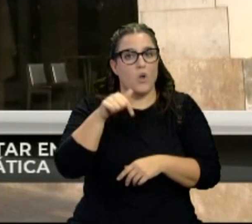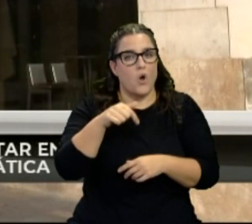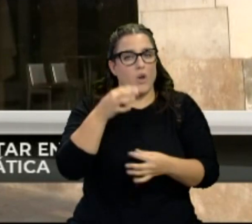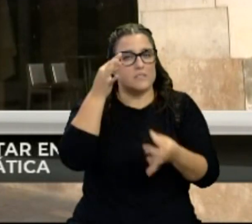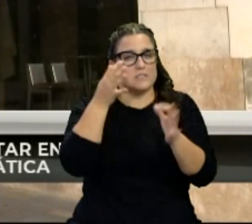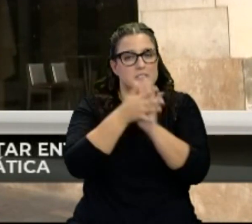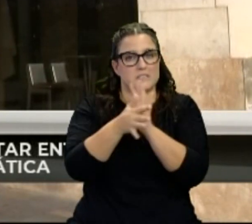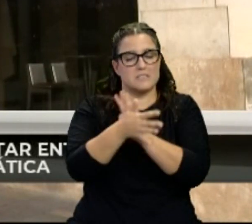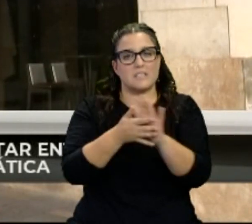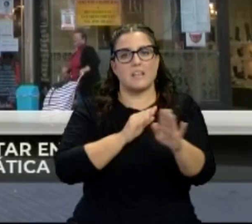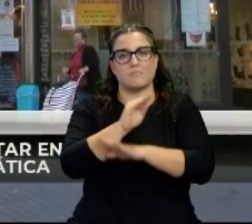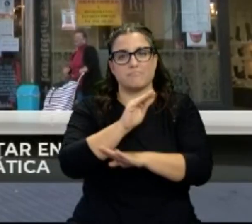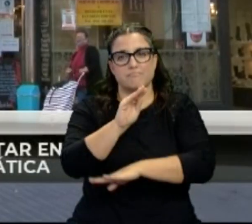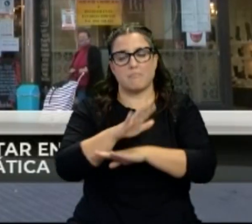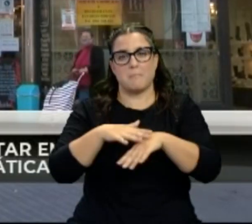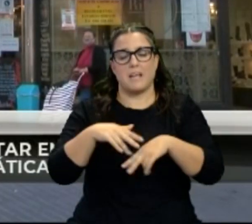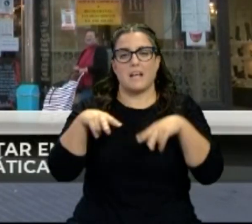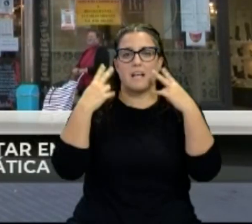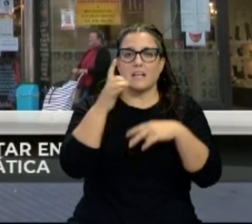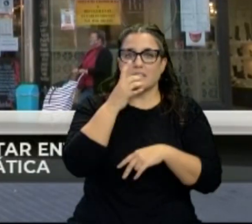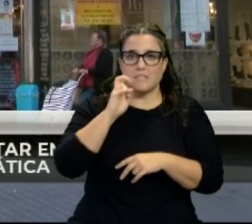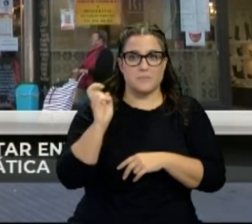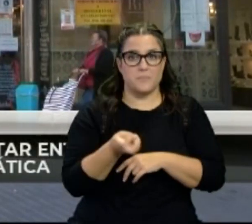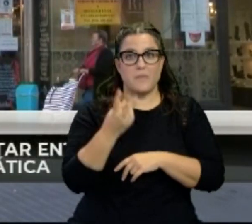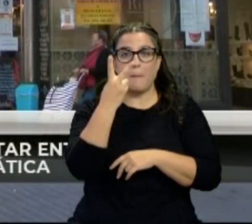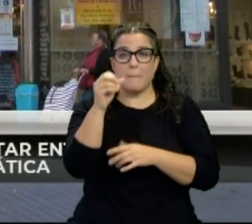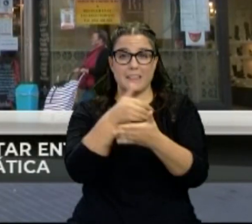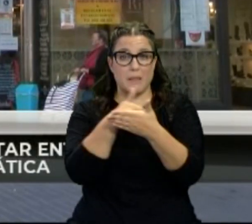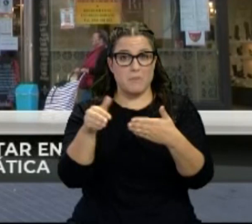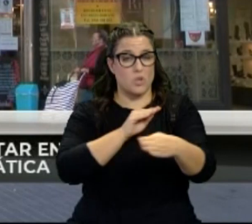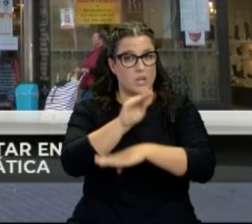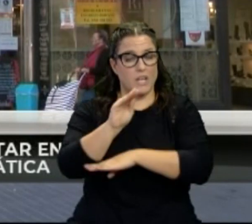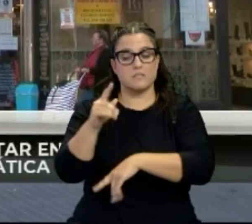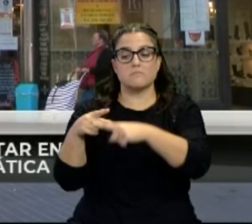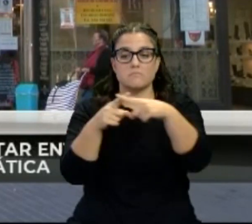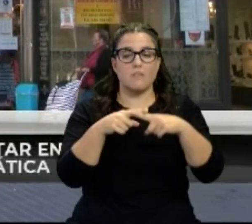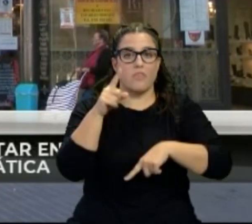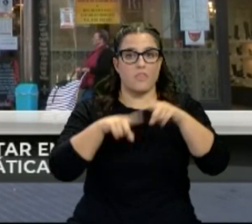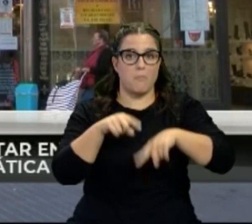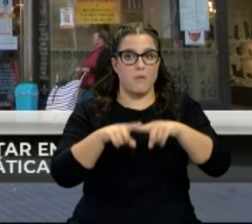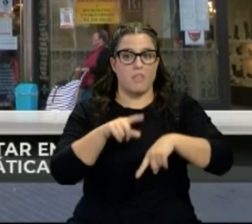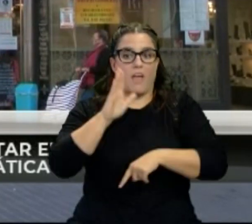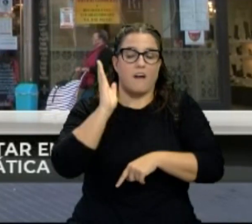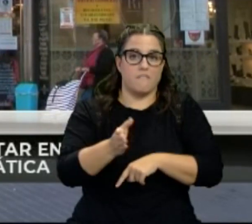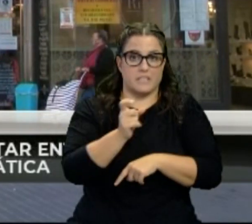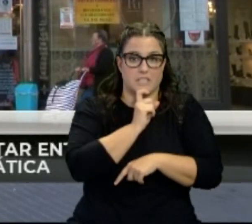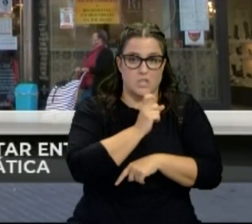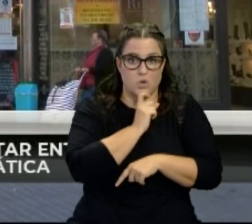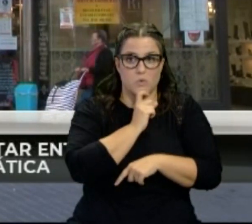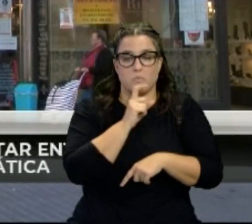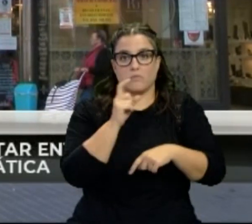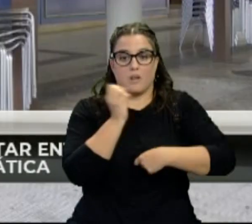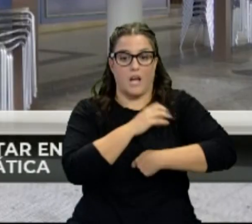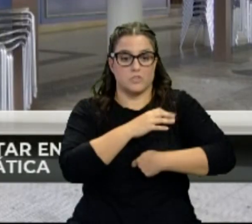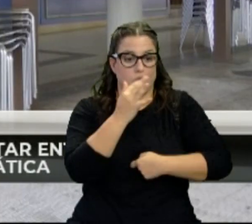que se ofrecerán a la hostelería y el turismo. Serán 20 millones que se distribuirán de acuerdo a la incidencia que ha tenido la caída de ventas respecto a los gastos